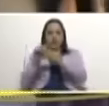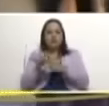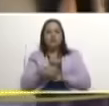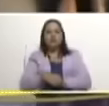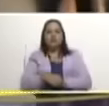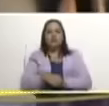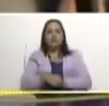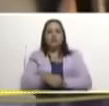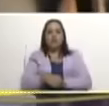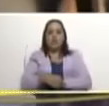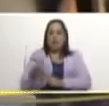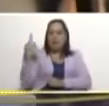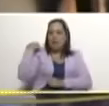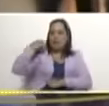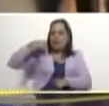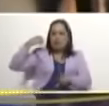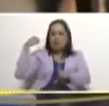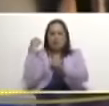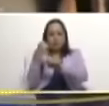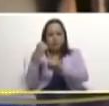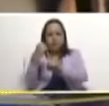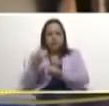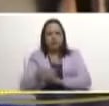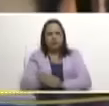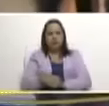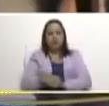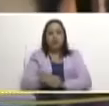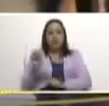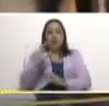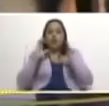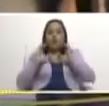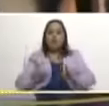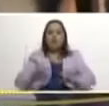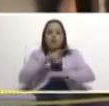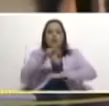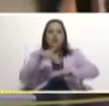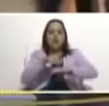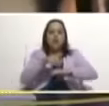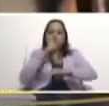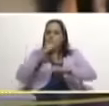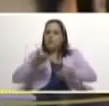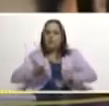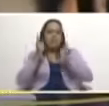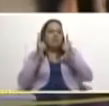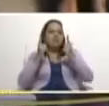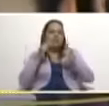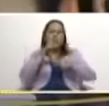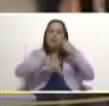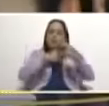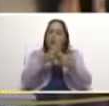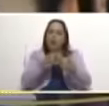en la espalda del cuerpo nacional, no permitirlo más nunca,